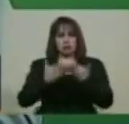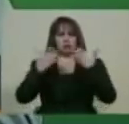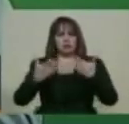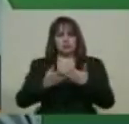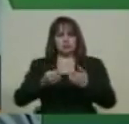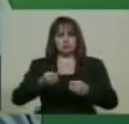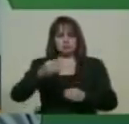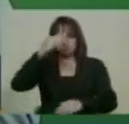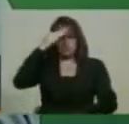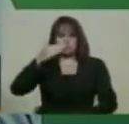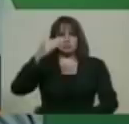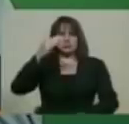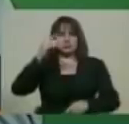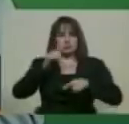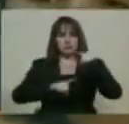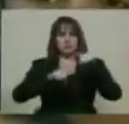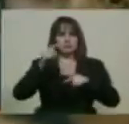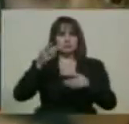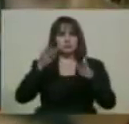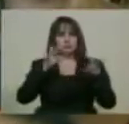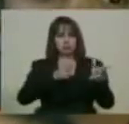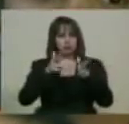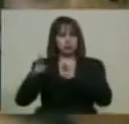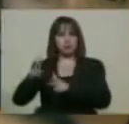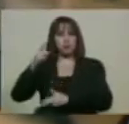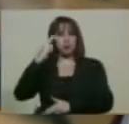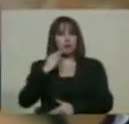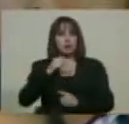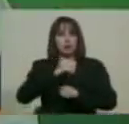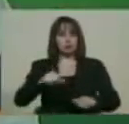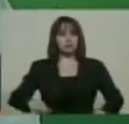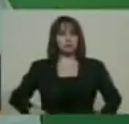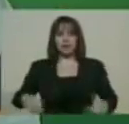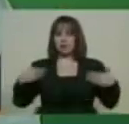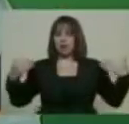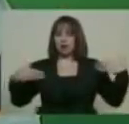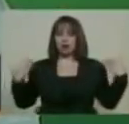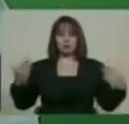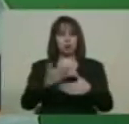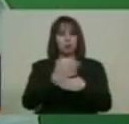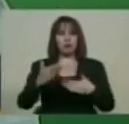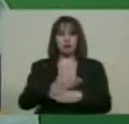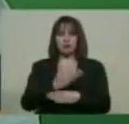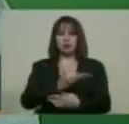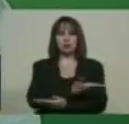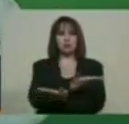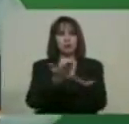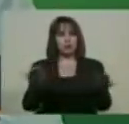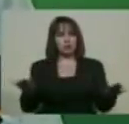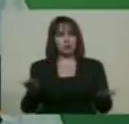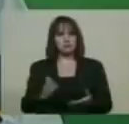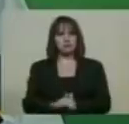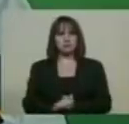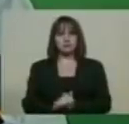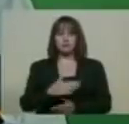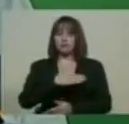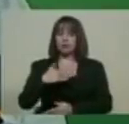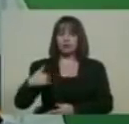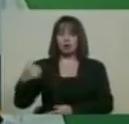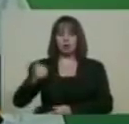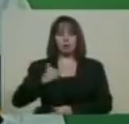Fuerza Armada Nacional Bolivariana. Me alegra mucho poder compartir este momento. Quiero aprovechar